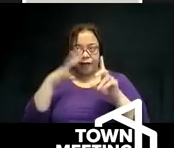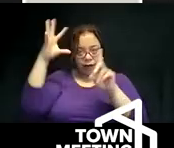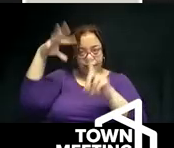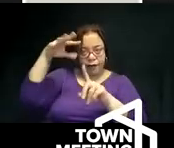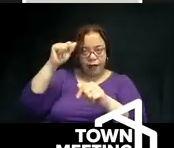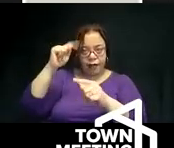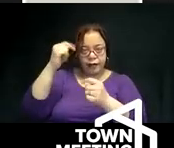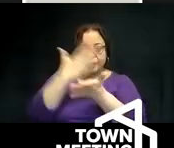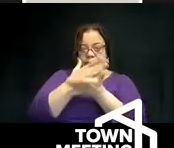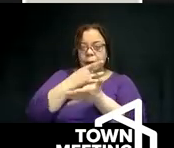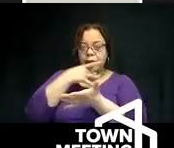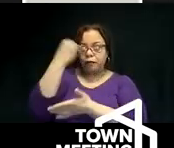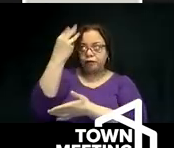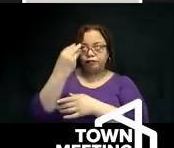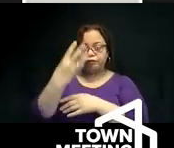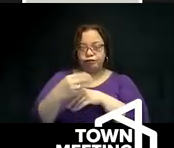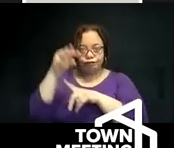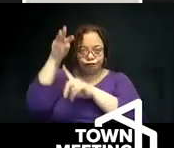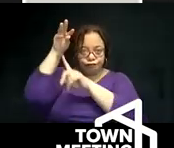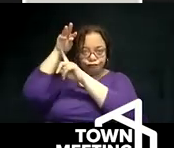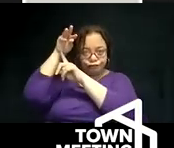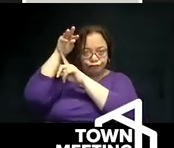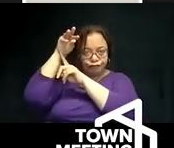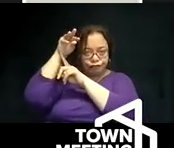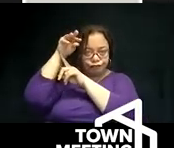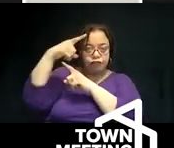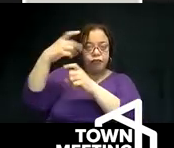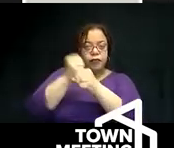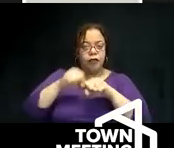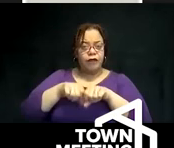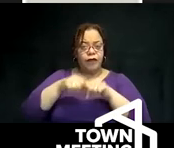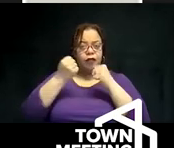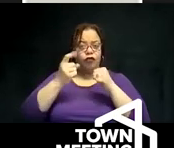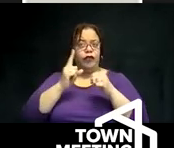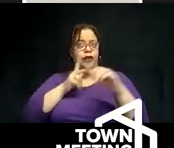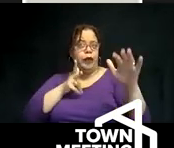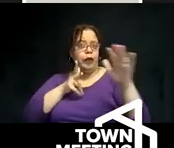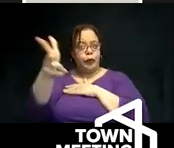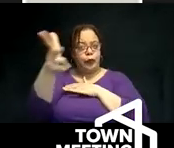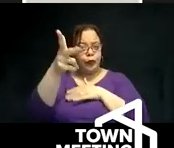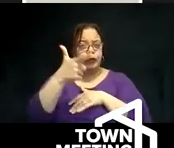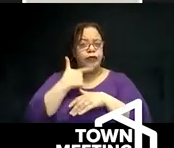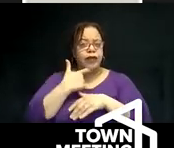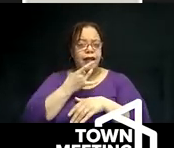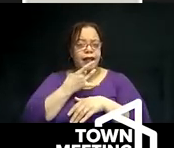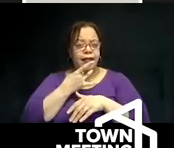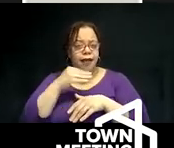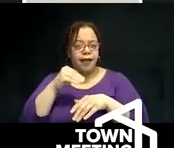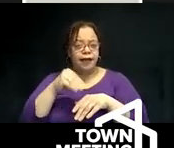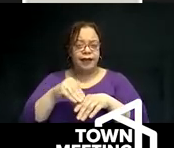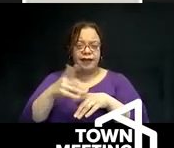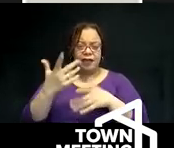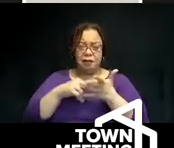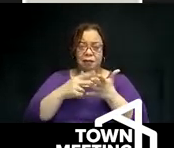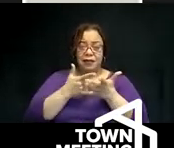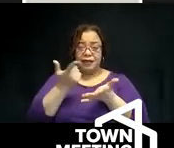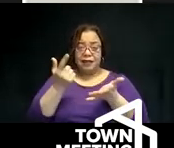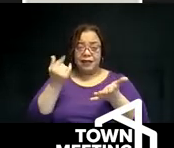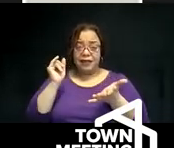violación por cruzar una luz roja. Y ella estaba claramente fumando marihuana en la foto.